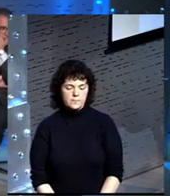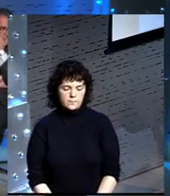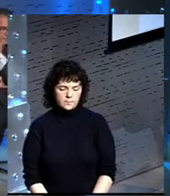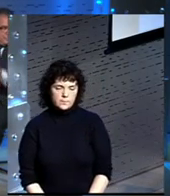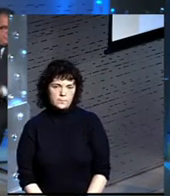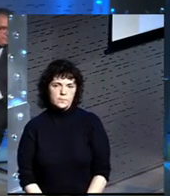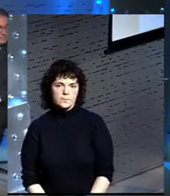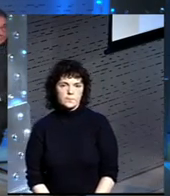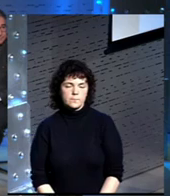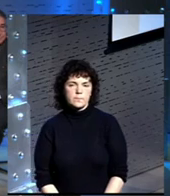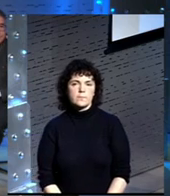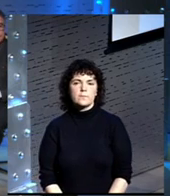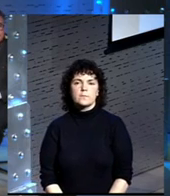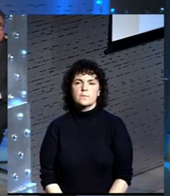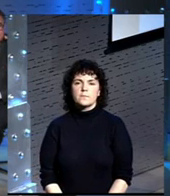Allí.